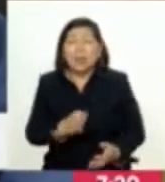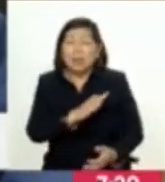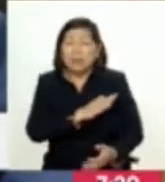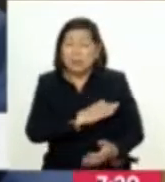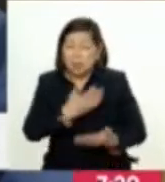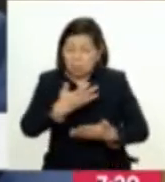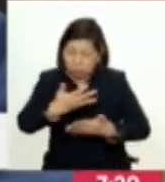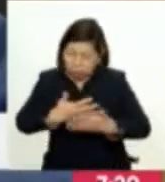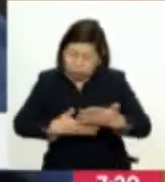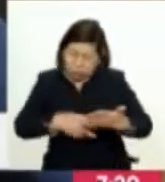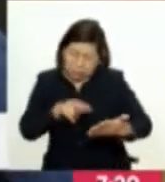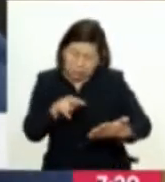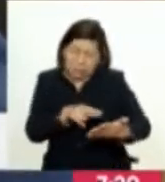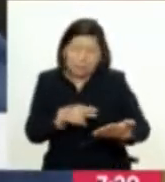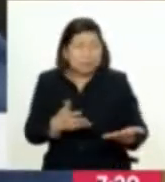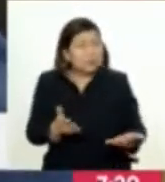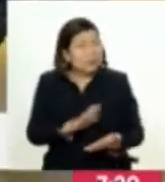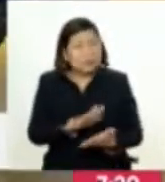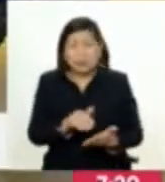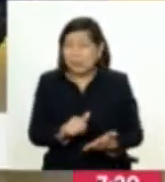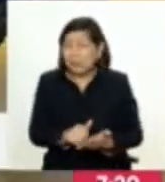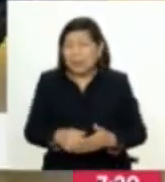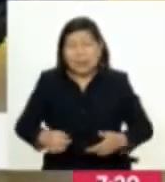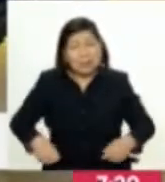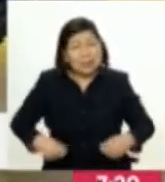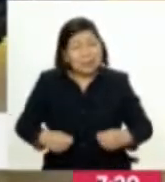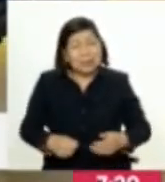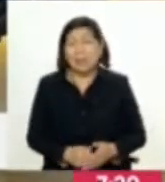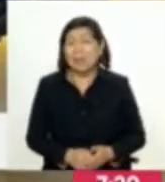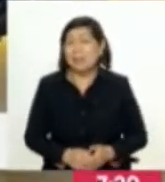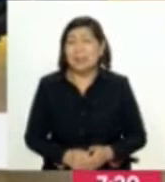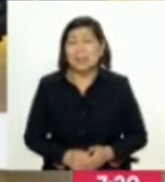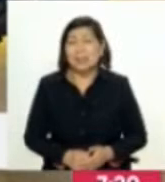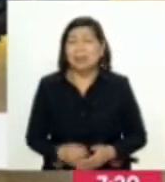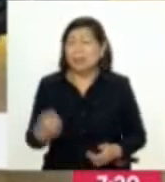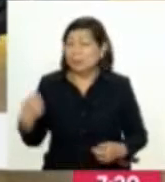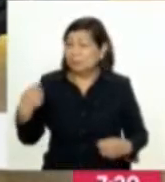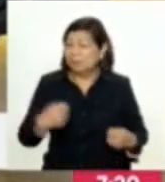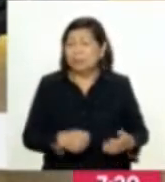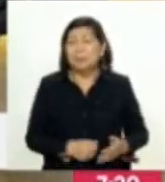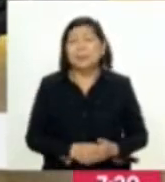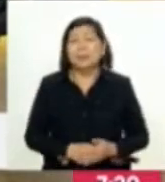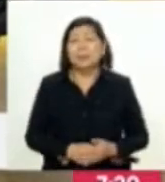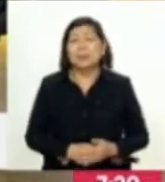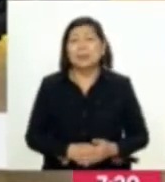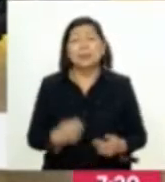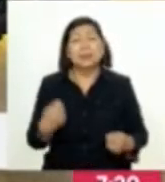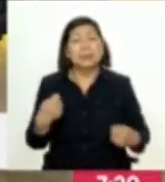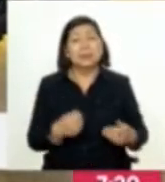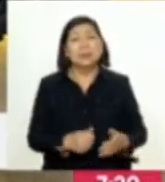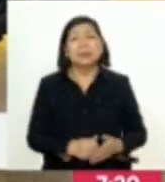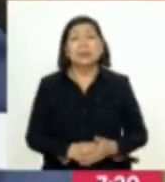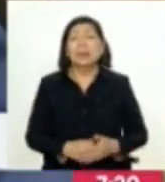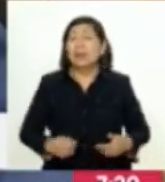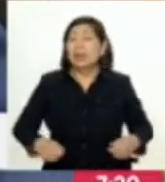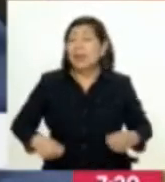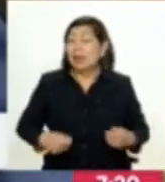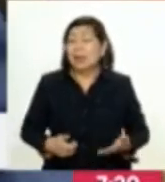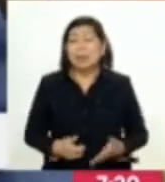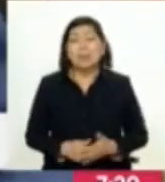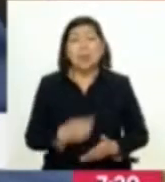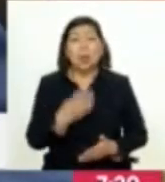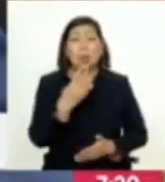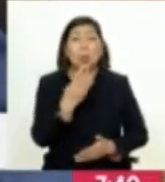y uno lo que encuentra es que todo el gasto en inversión, o sea, el componente inversión del gasto público